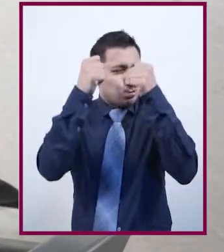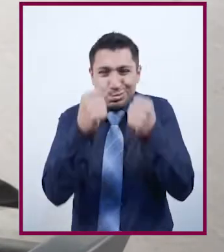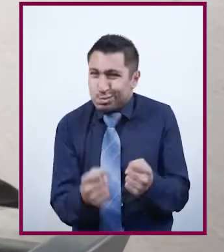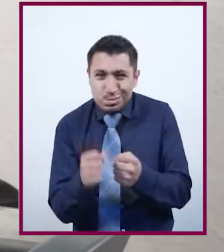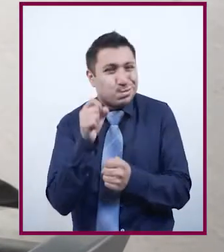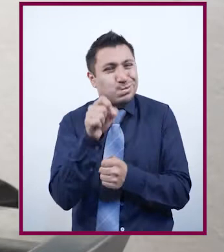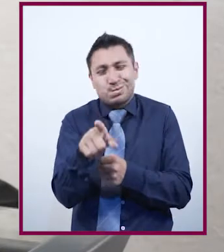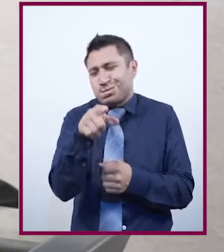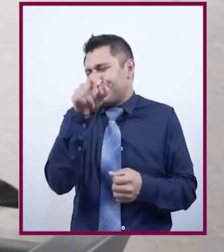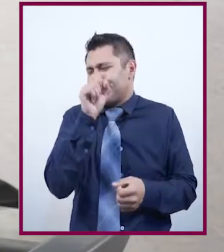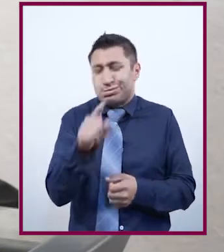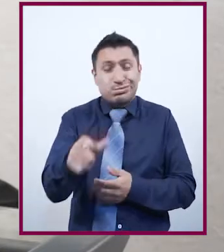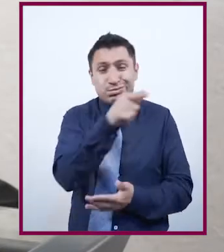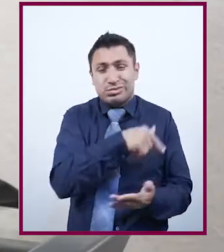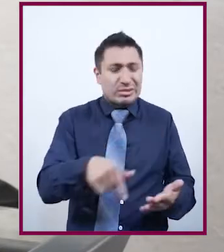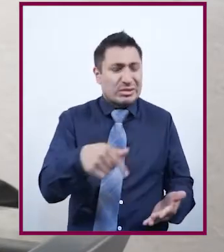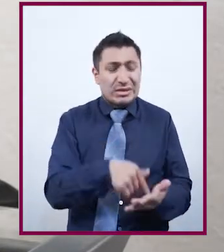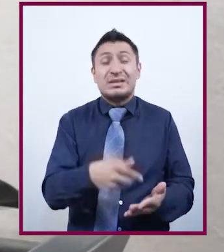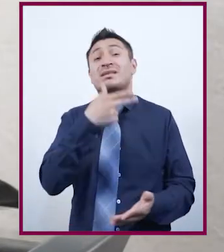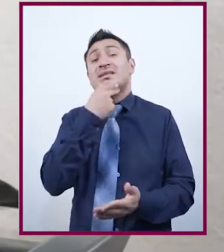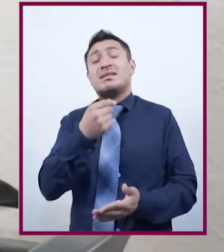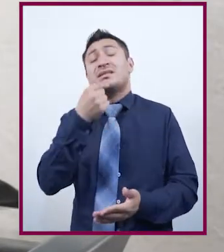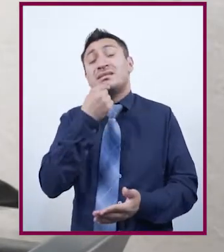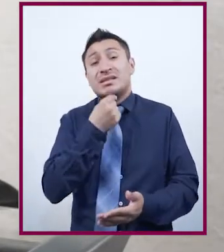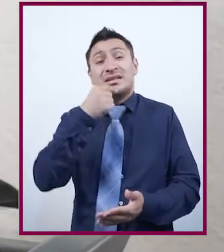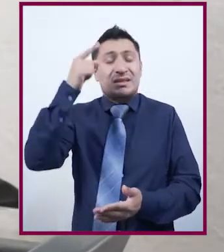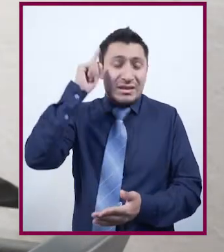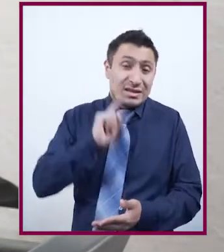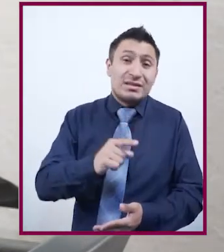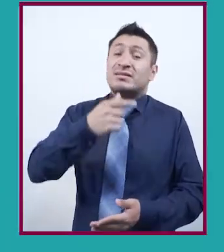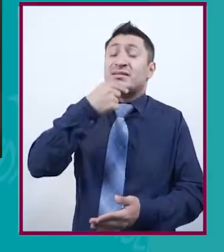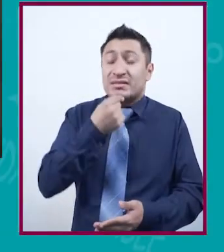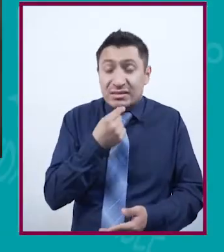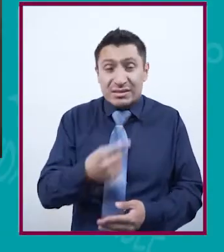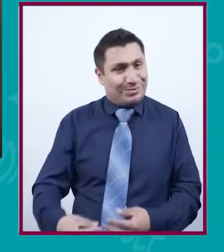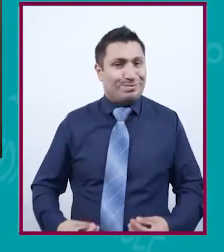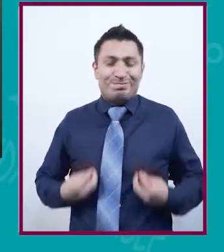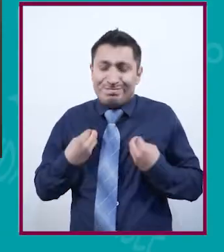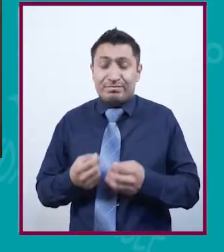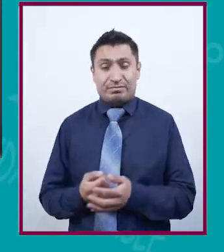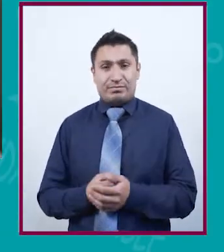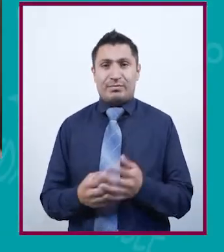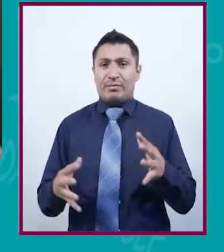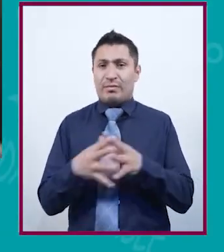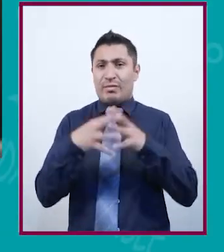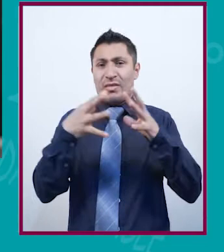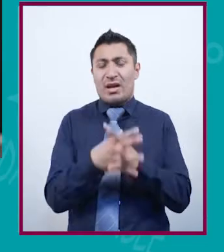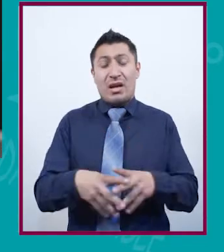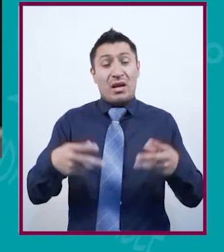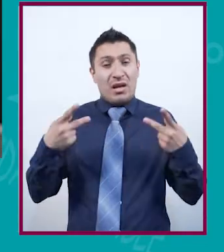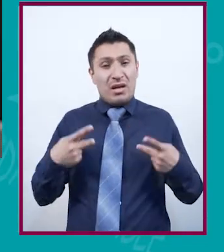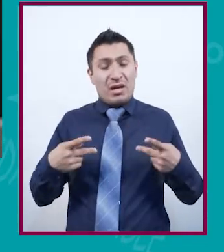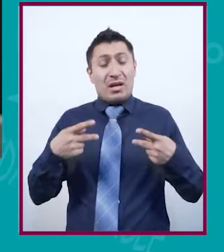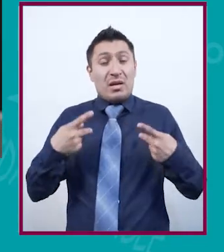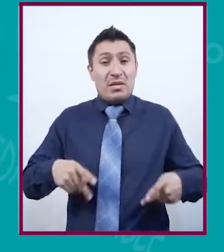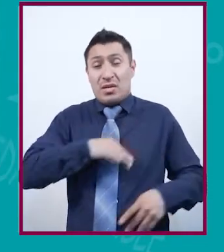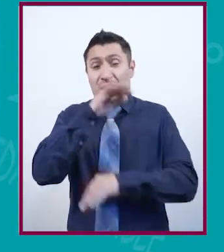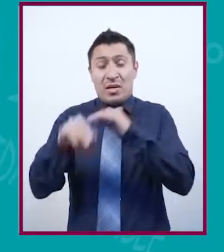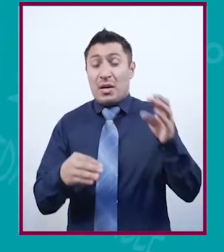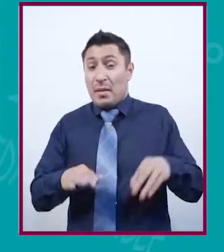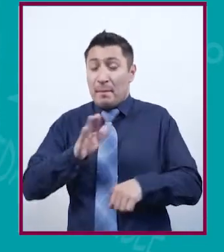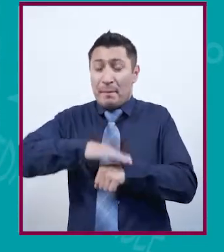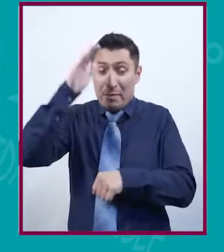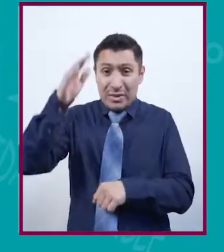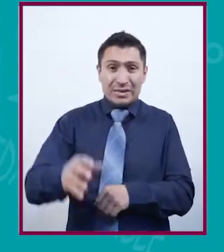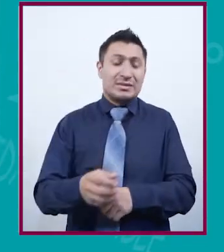inseguridad, los mismos escenarios donde los niños y las niñas de la revolución vivían. Con las batallas, el número de huérfanos creció tanto